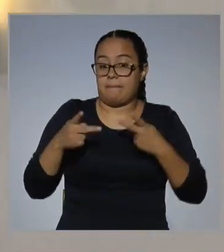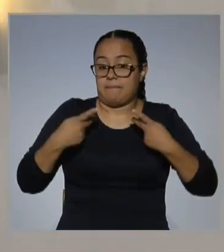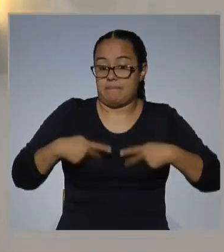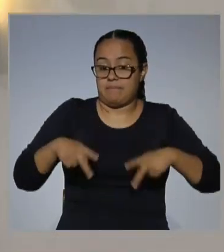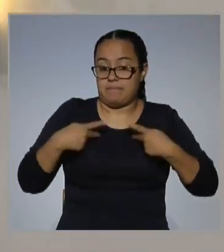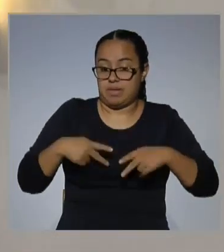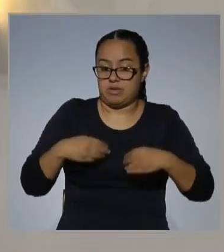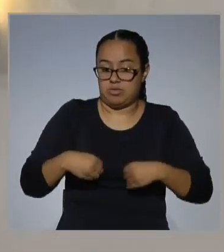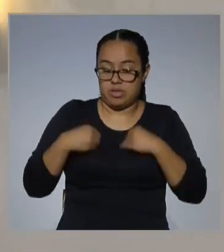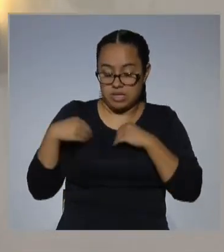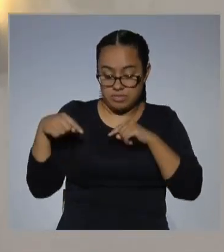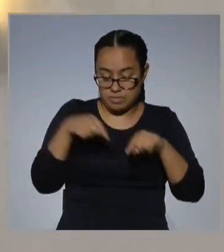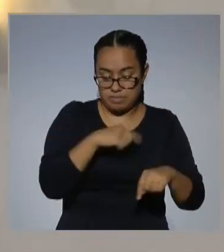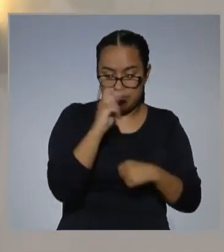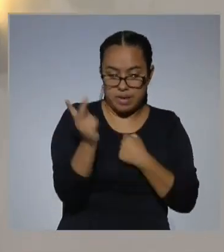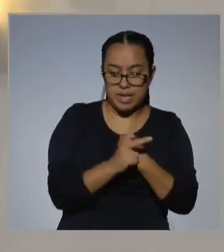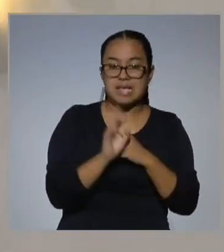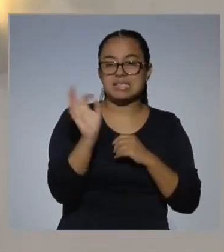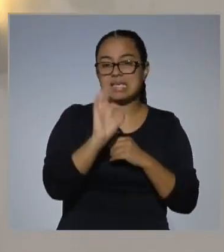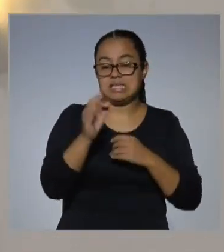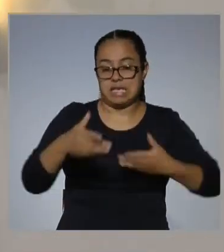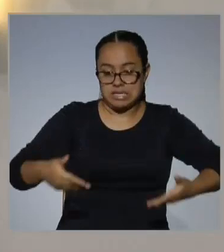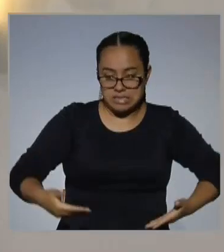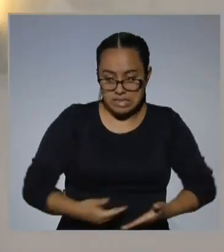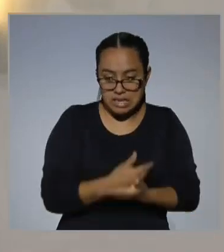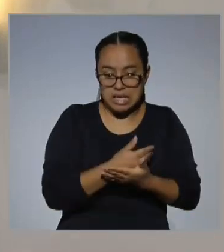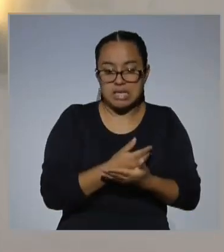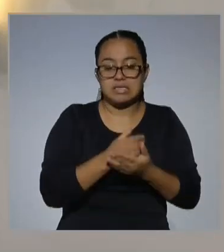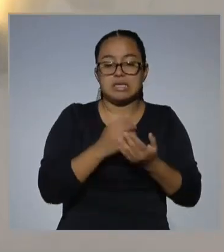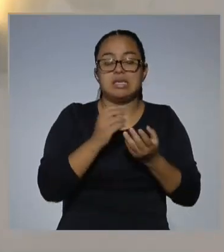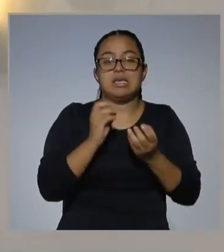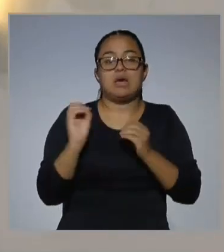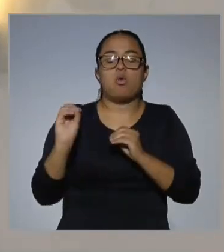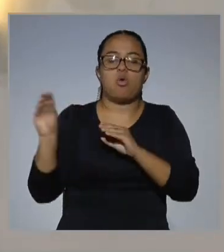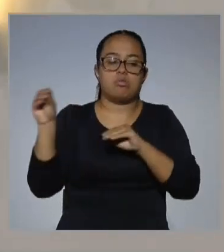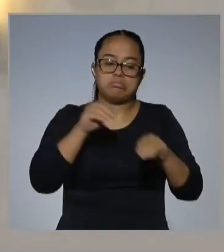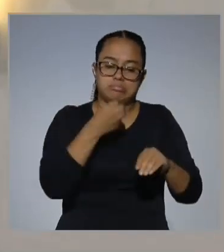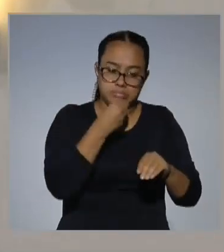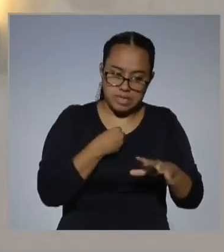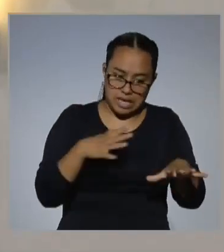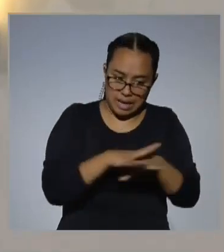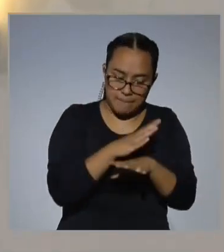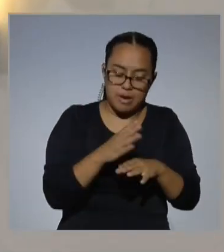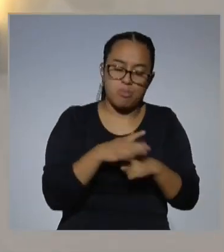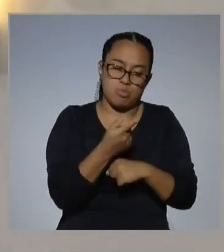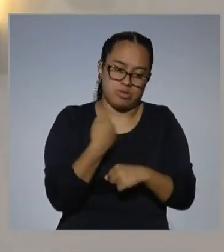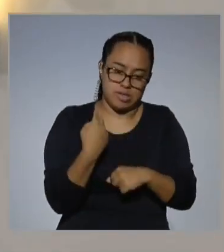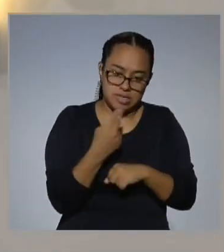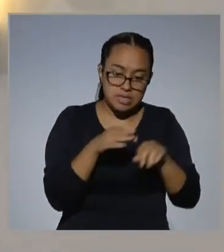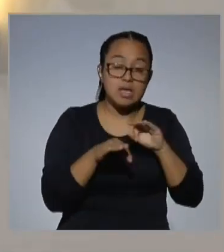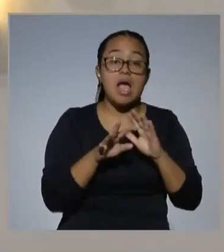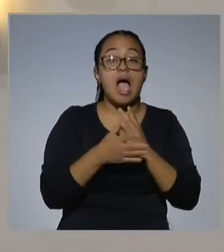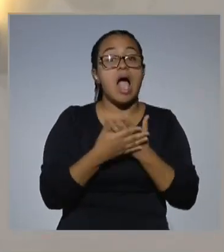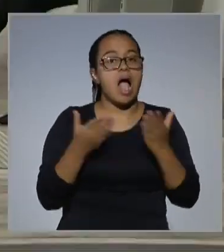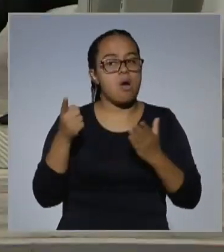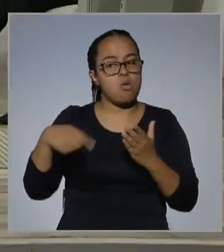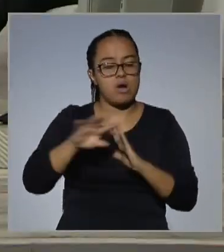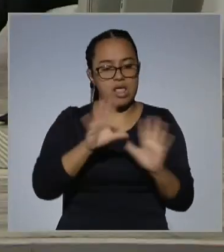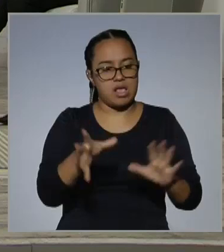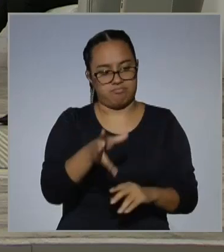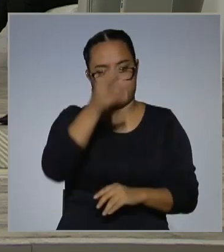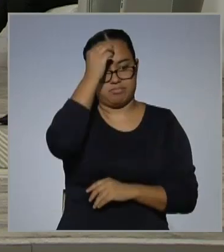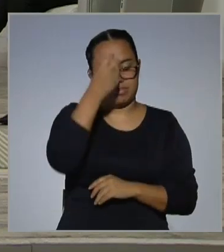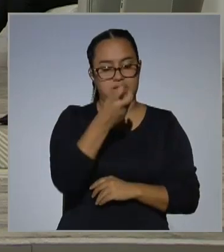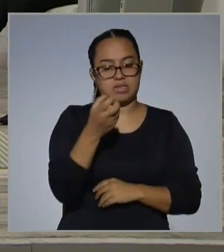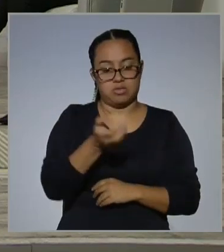personas que habitan en nuestro país, ya sea por nacionalidad o porque trabajan aquí, ya también participan, forman parte de estas festividades. Y